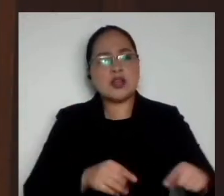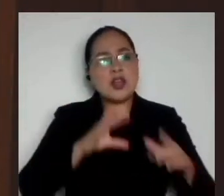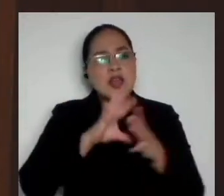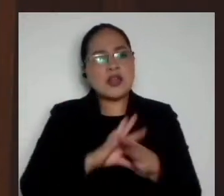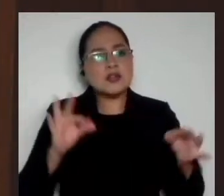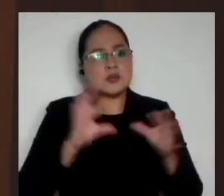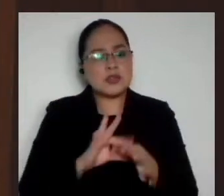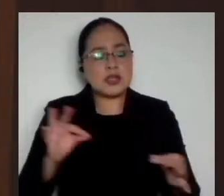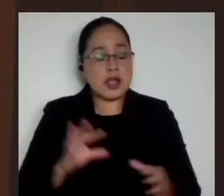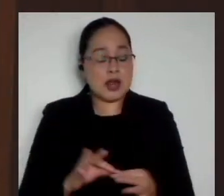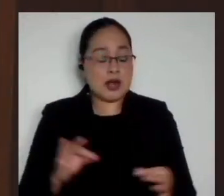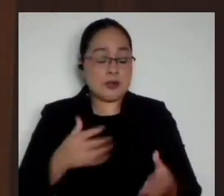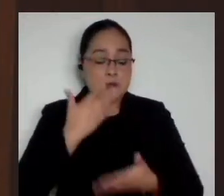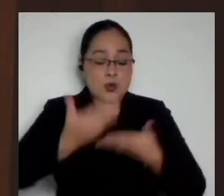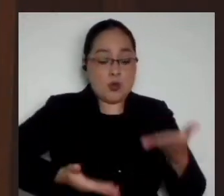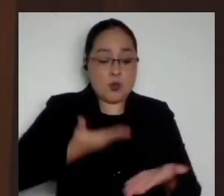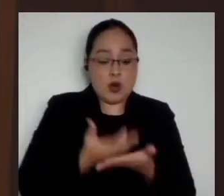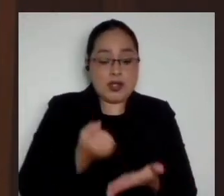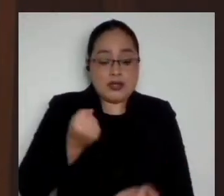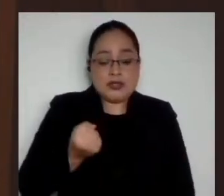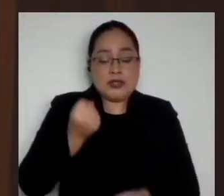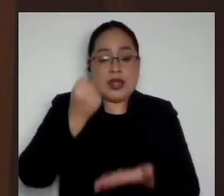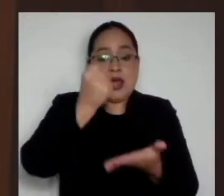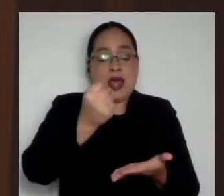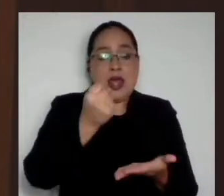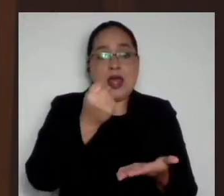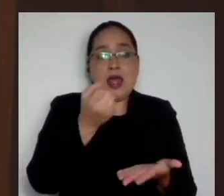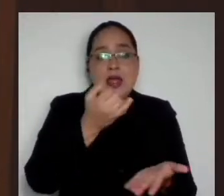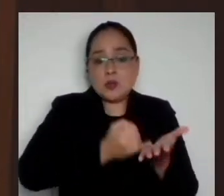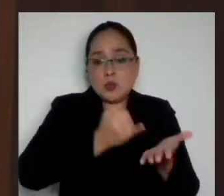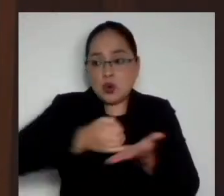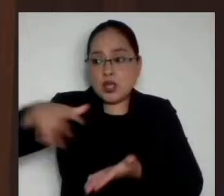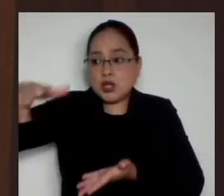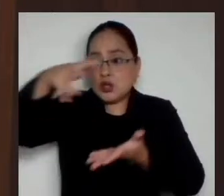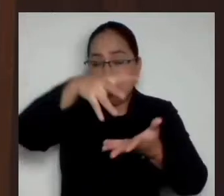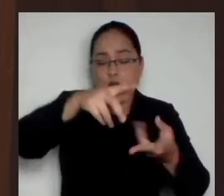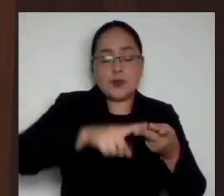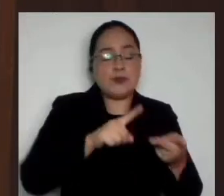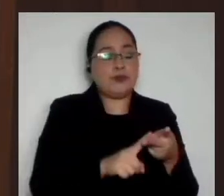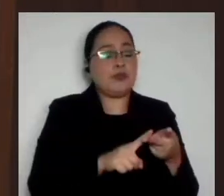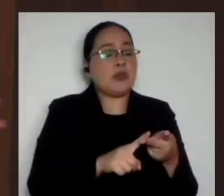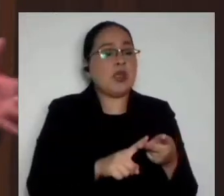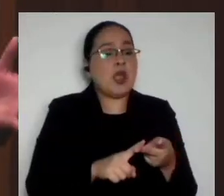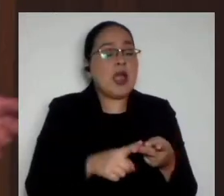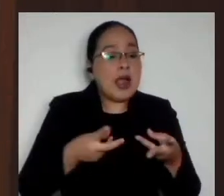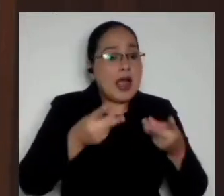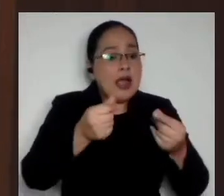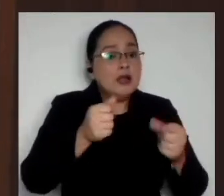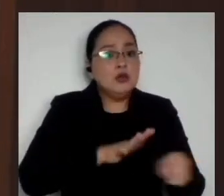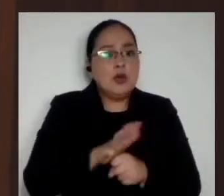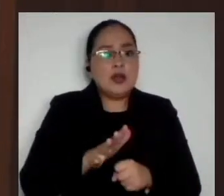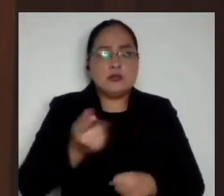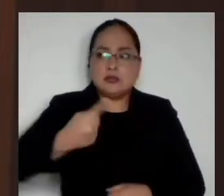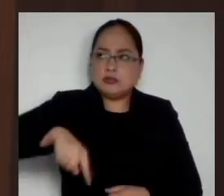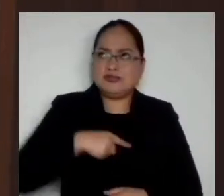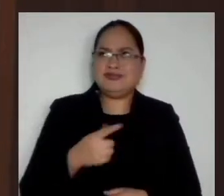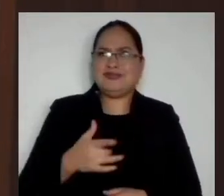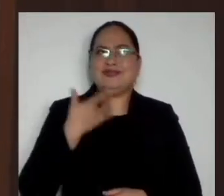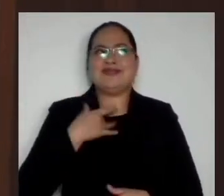paquete fiscal, desde luego que la primera respuesta que tenemos es ¿por qué el endeudamiento?